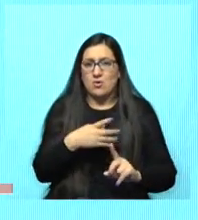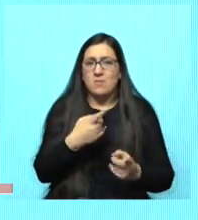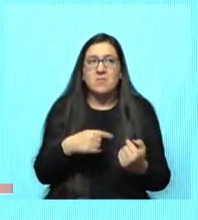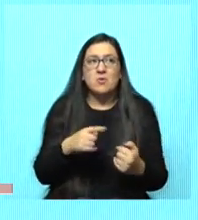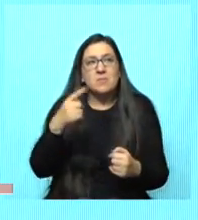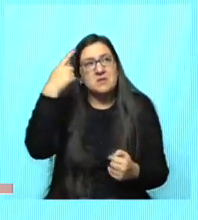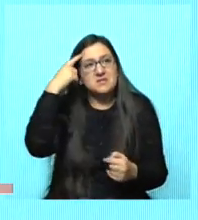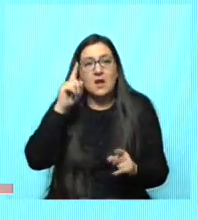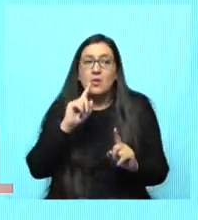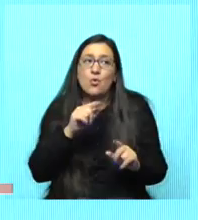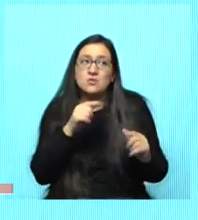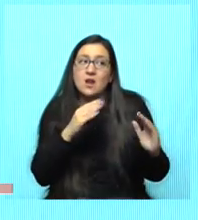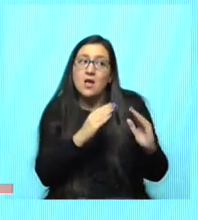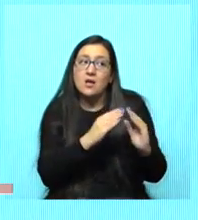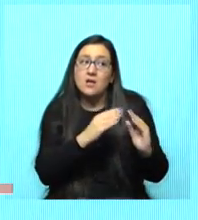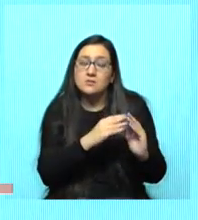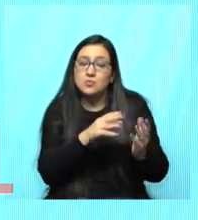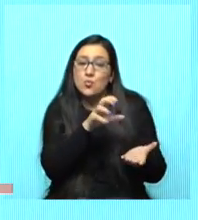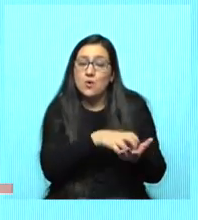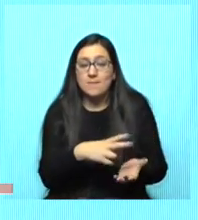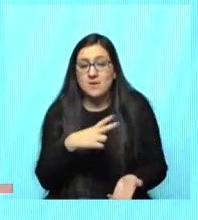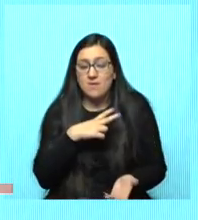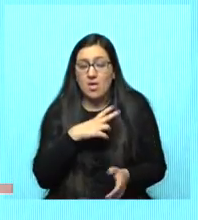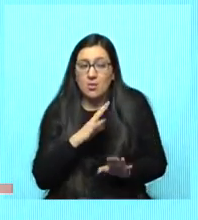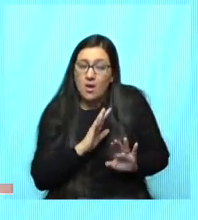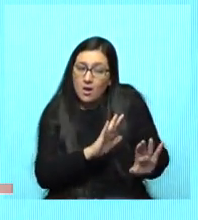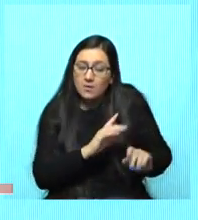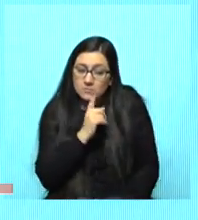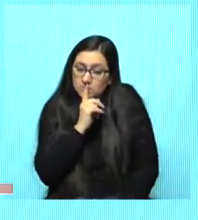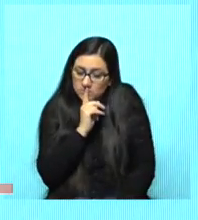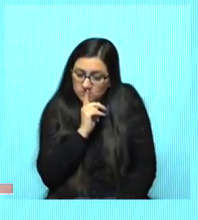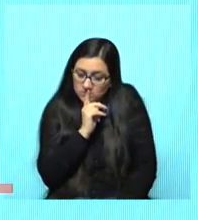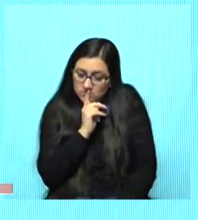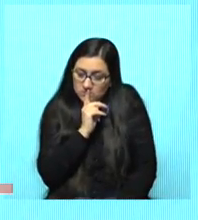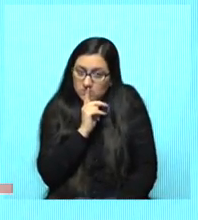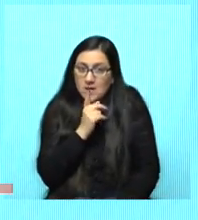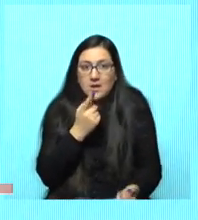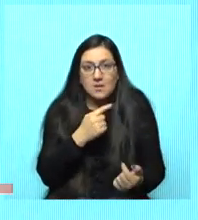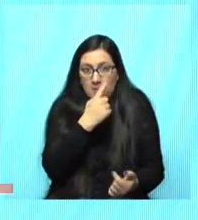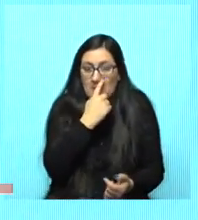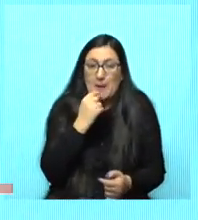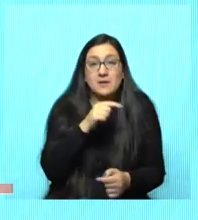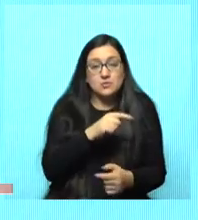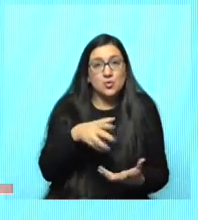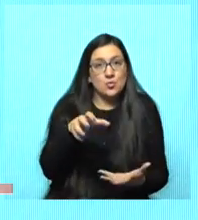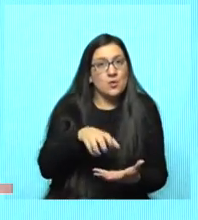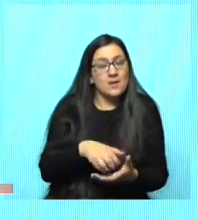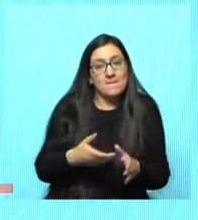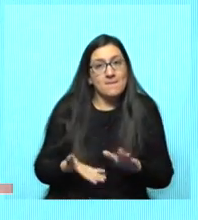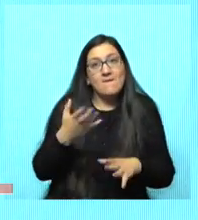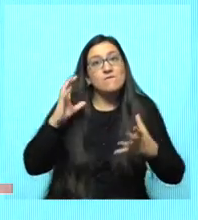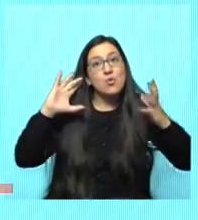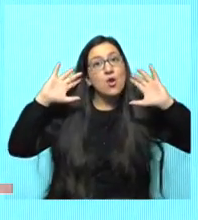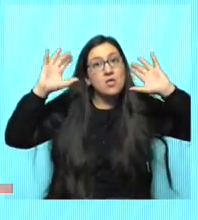privado, ¿no? Como que nadie se mete porque es la casa y sin embargo es un lugar de violencia porque es donde decíamos recién, a veces donde más pasan las situaciones es